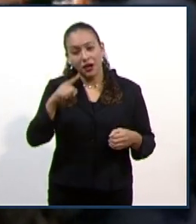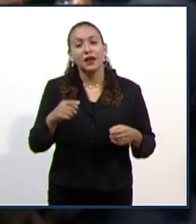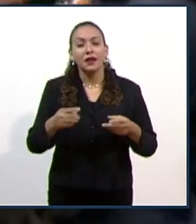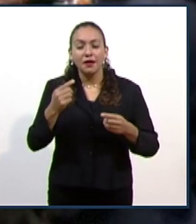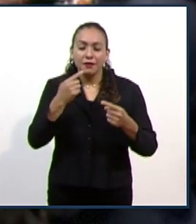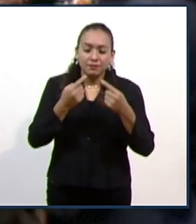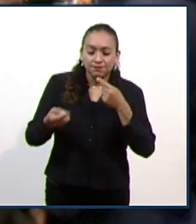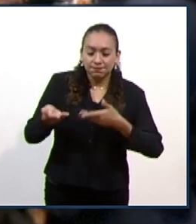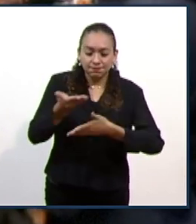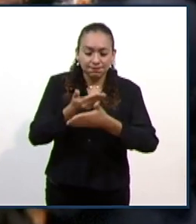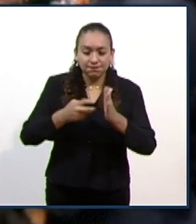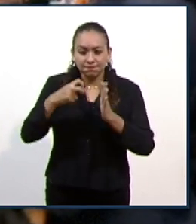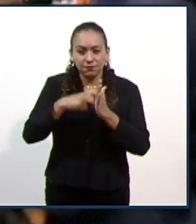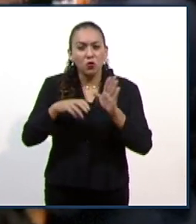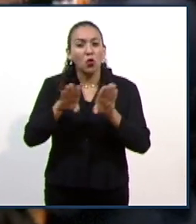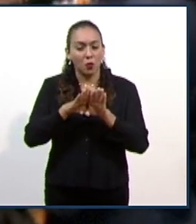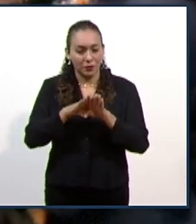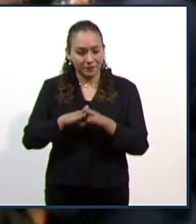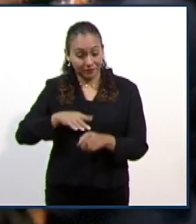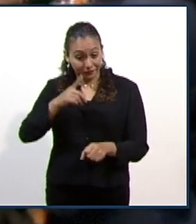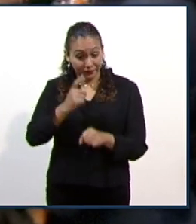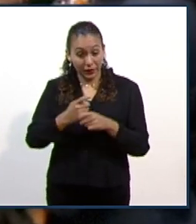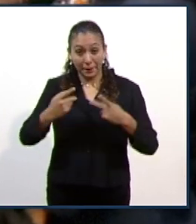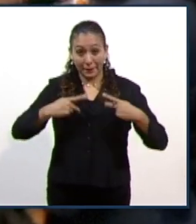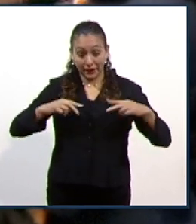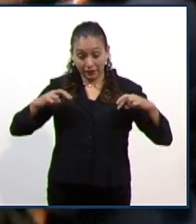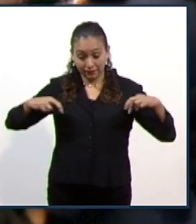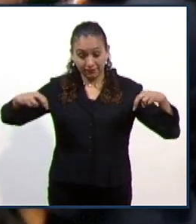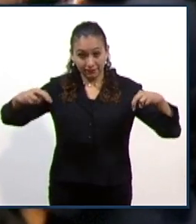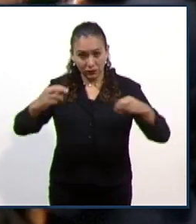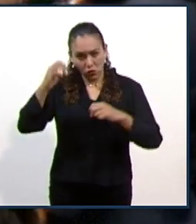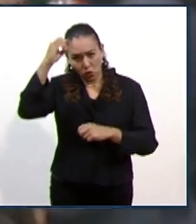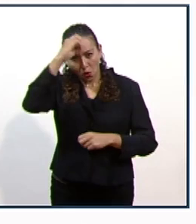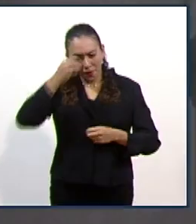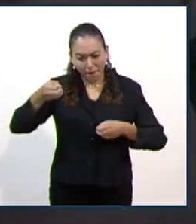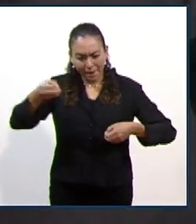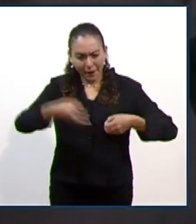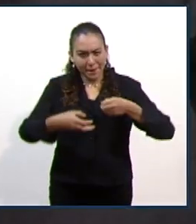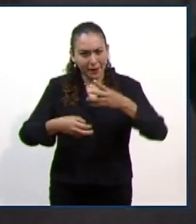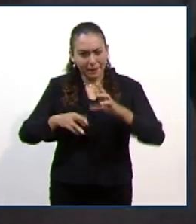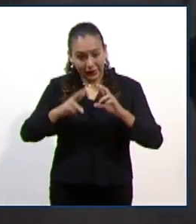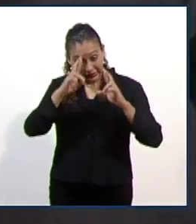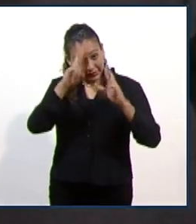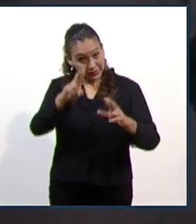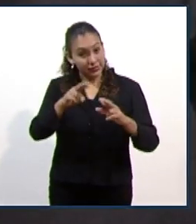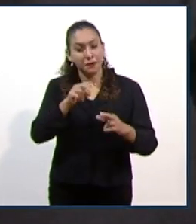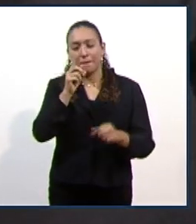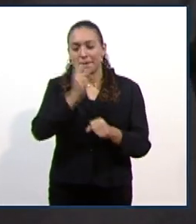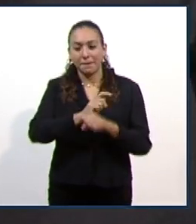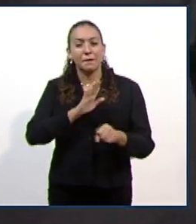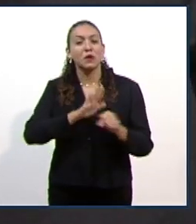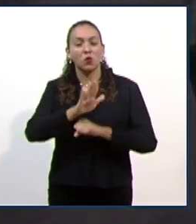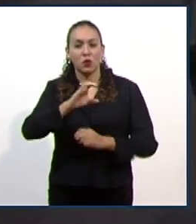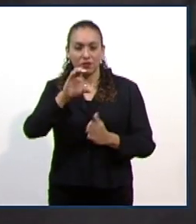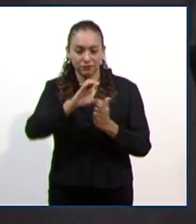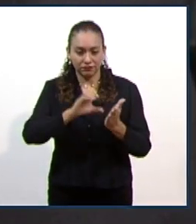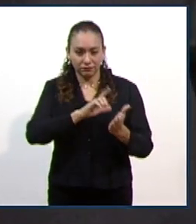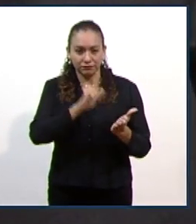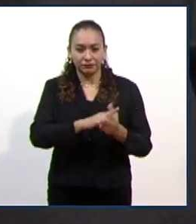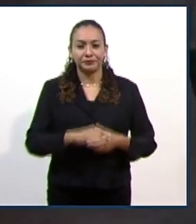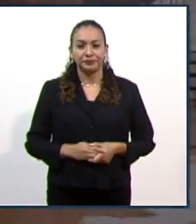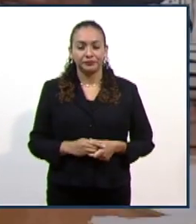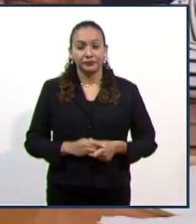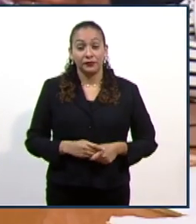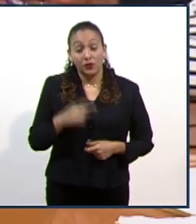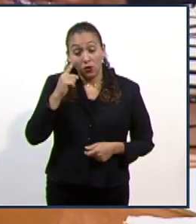diálogo, unanimidad y respeto institucional. La carrera judicial es el sistema